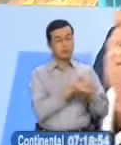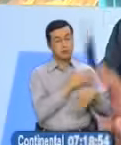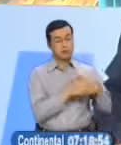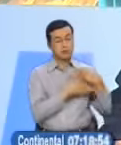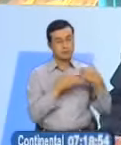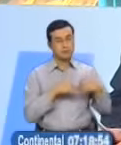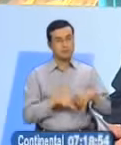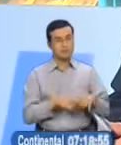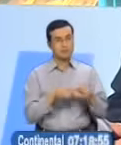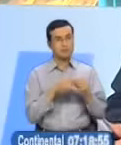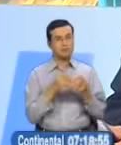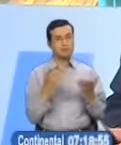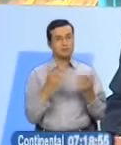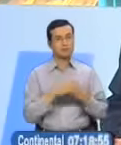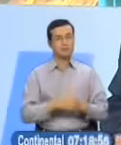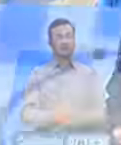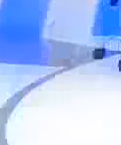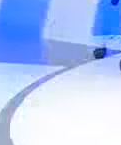ya desde hace algún tiempo.